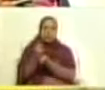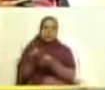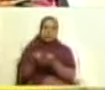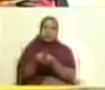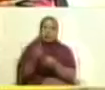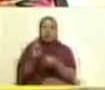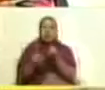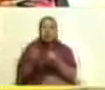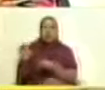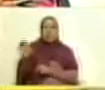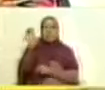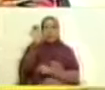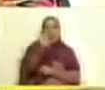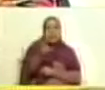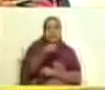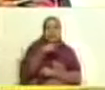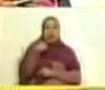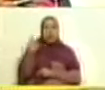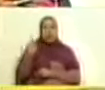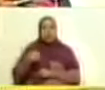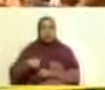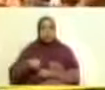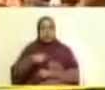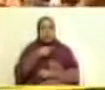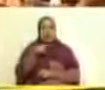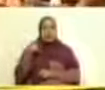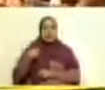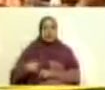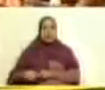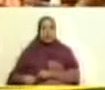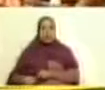de alianzas profundas con las potencias emergentes.